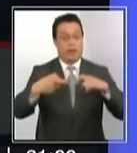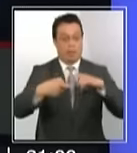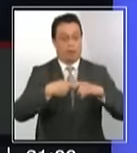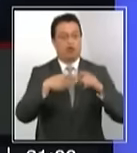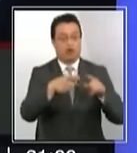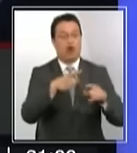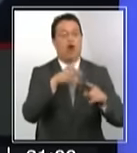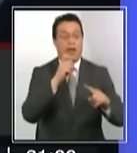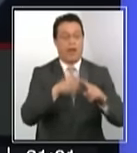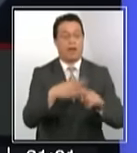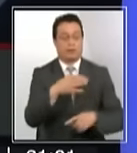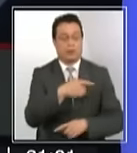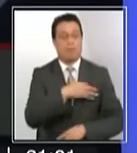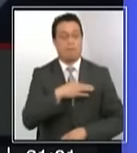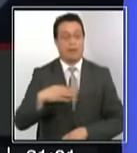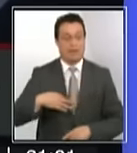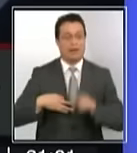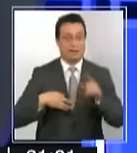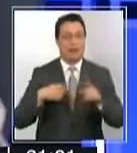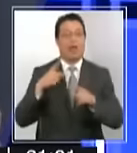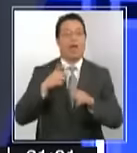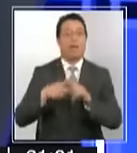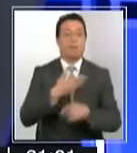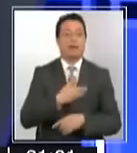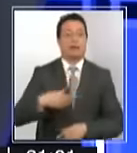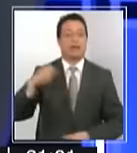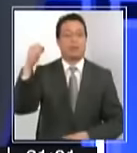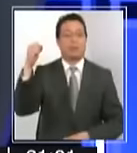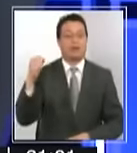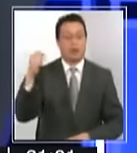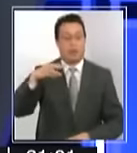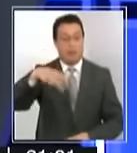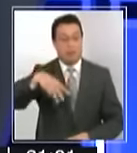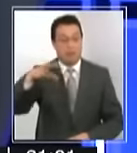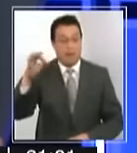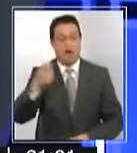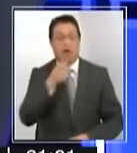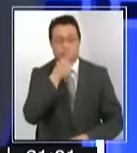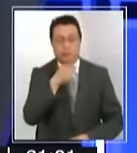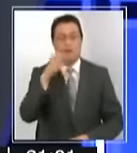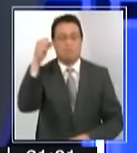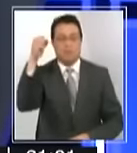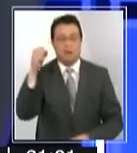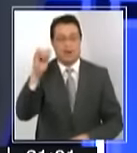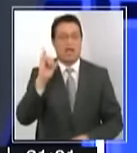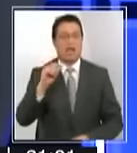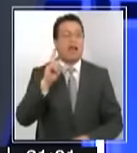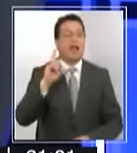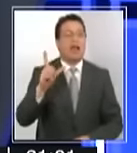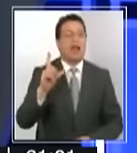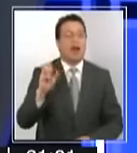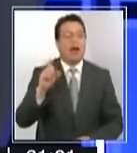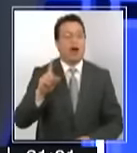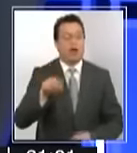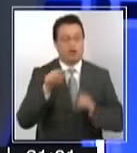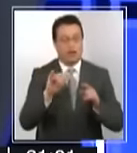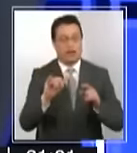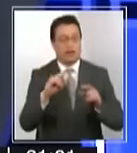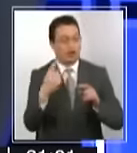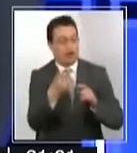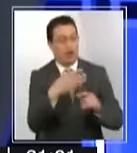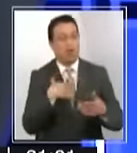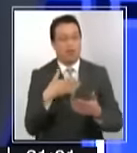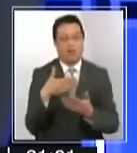ministra de Justicia del expresidente Piñera. Meo acusó que tanto el piñerismo como Lagos y la Concertación intentan sacarlo